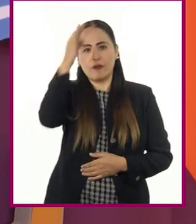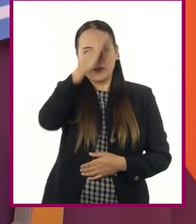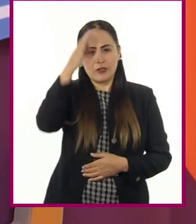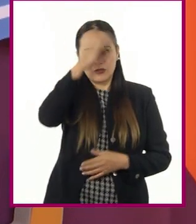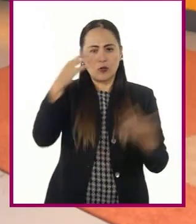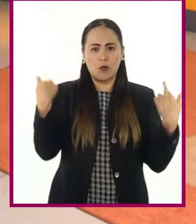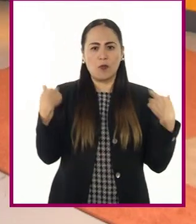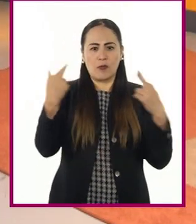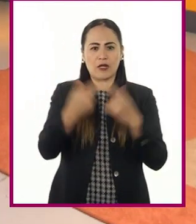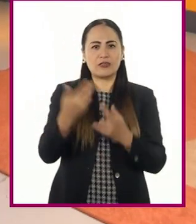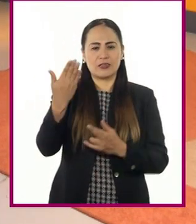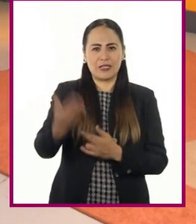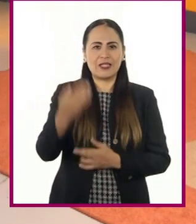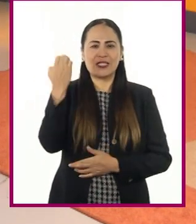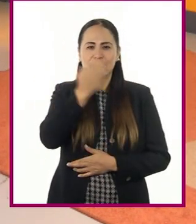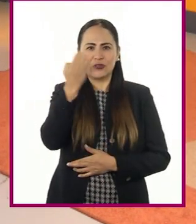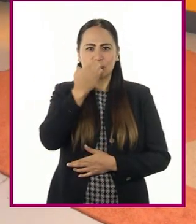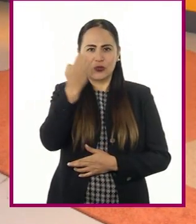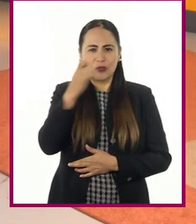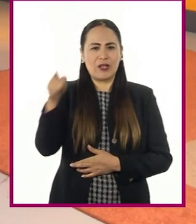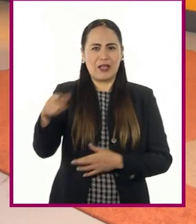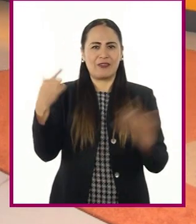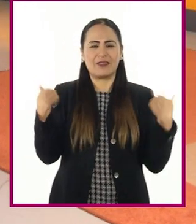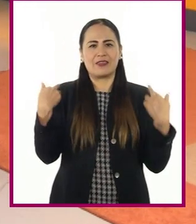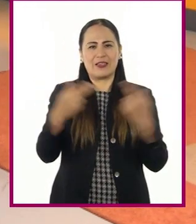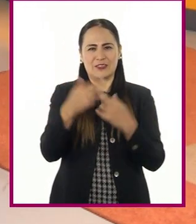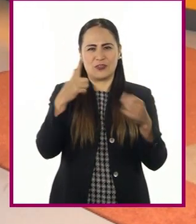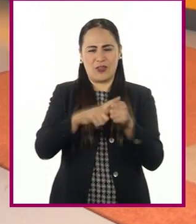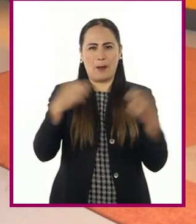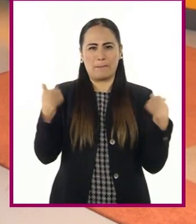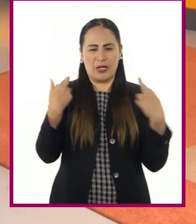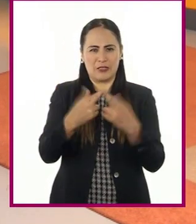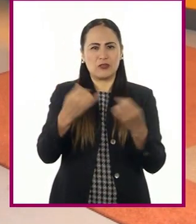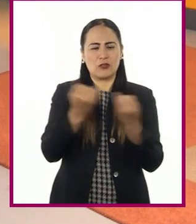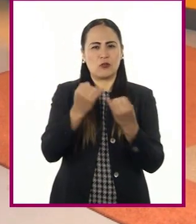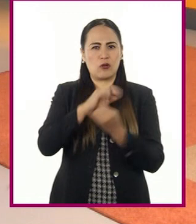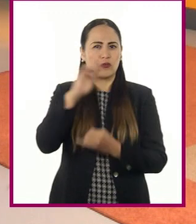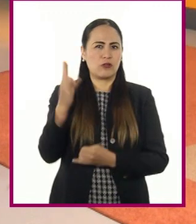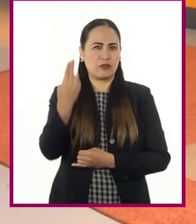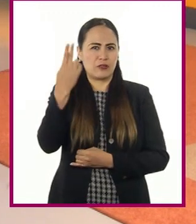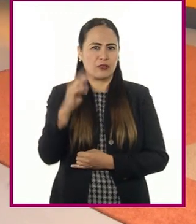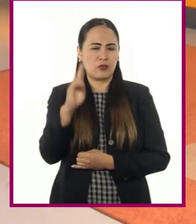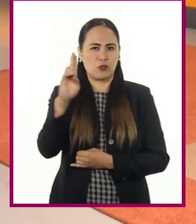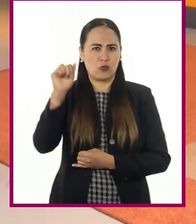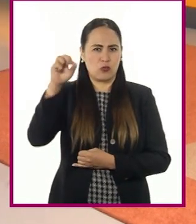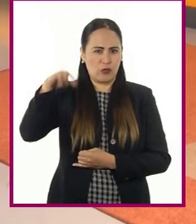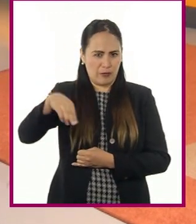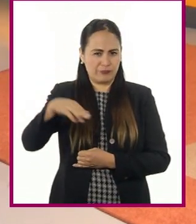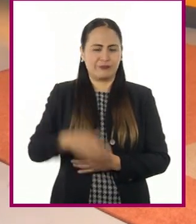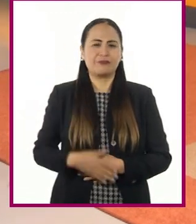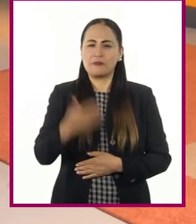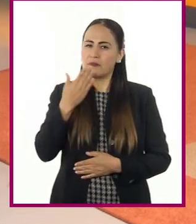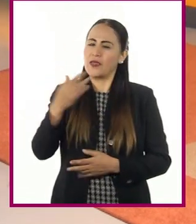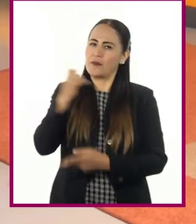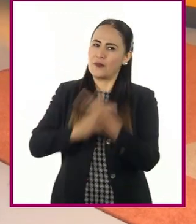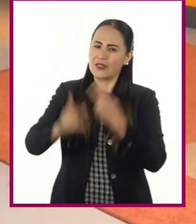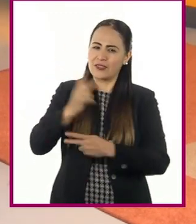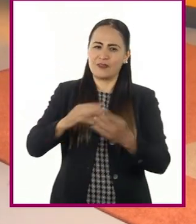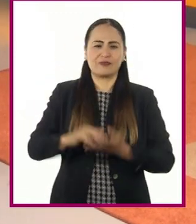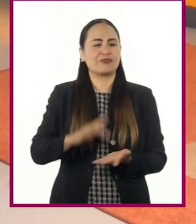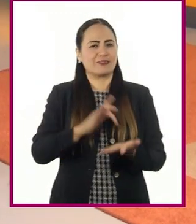docente de la Benemérita Escuela Nacional de Maestros y de la Universidad Nacional Autónoma de México. Bienvenido, maestro. Muchas gracias, buenos